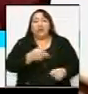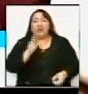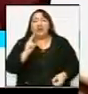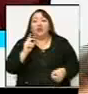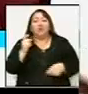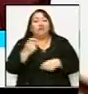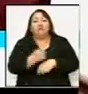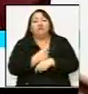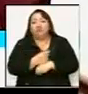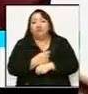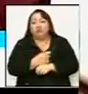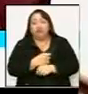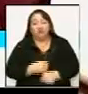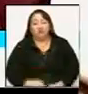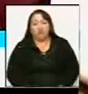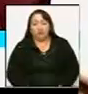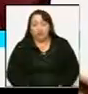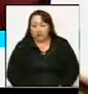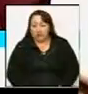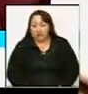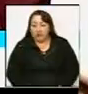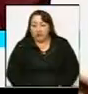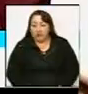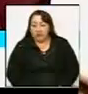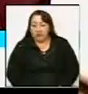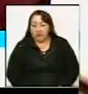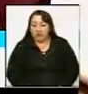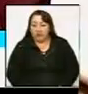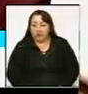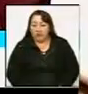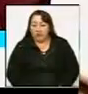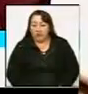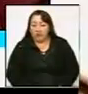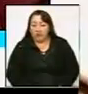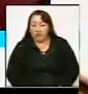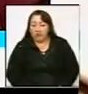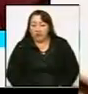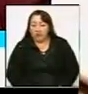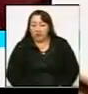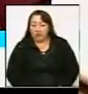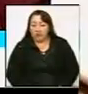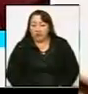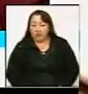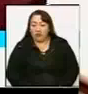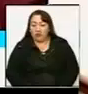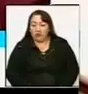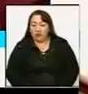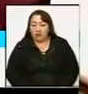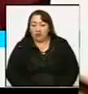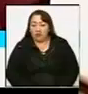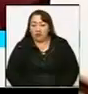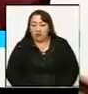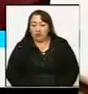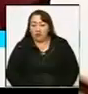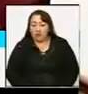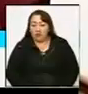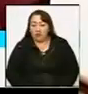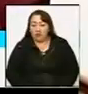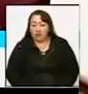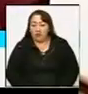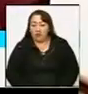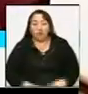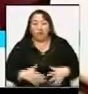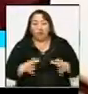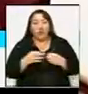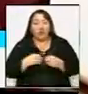renunciar automáticamente. O sea, no puede, este ejercicio de su libertad política no puede estar condicionada a que le acepten o